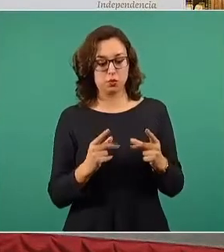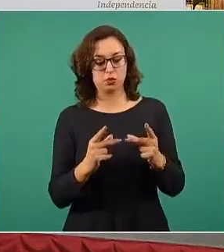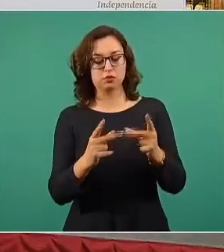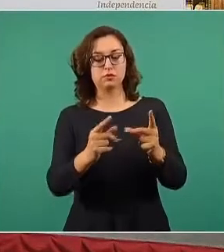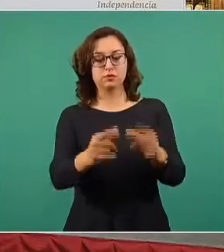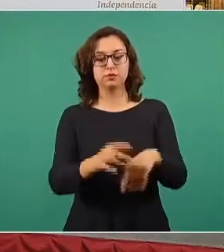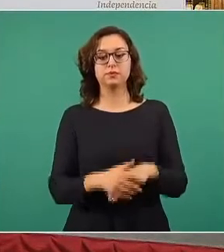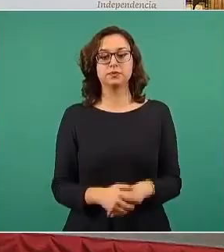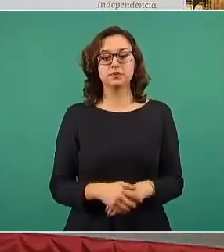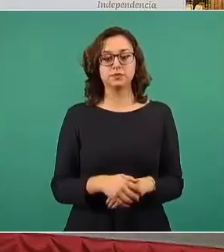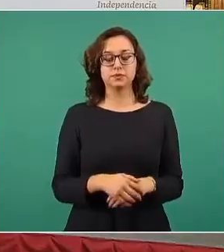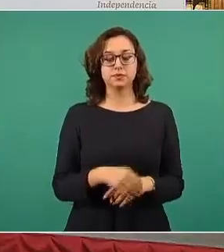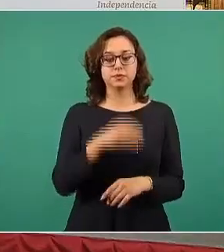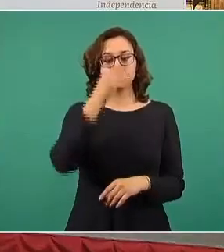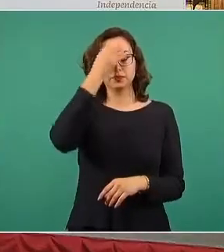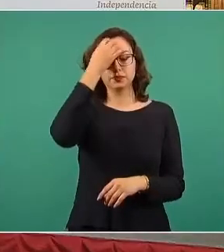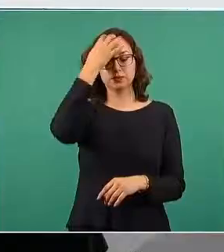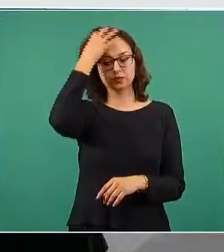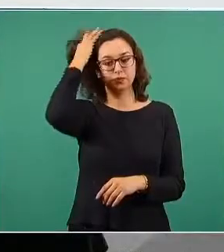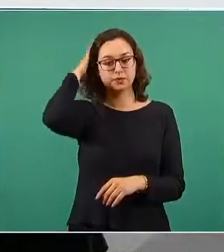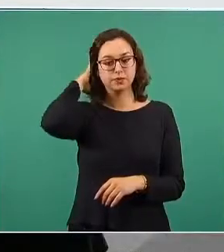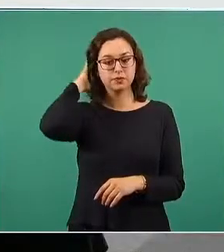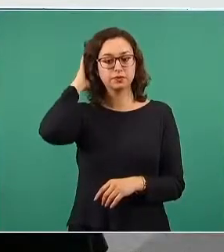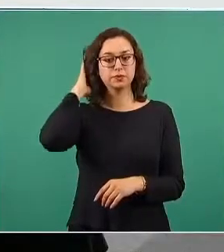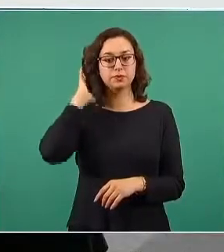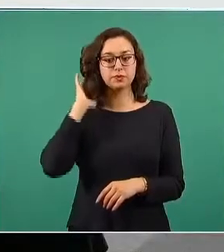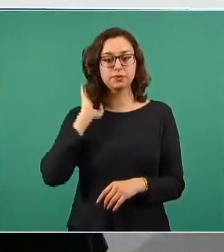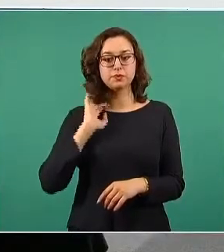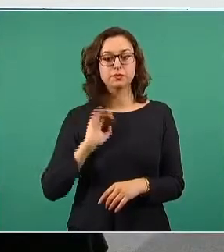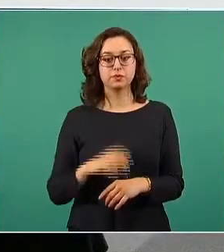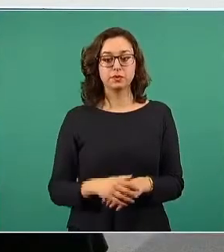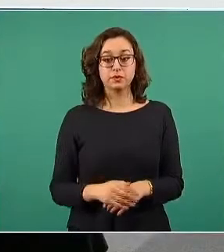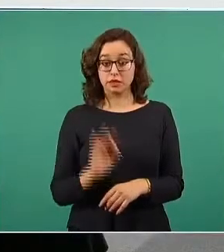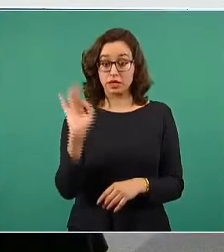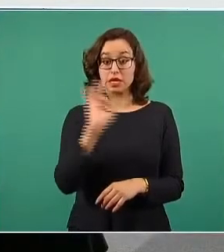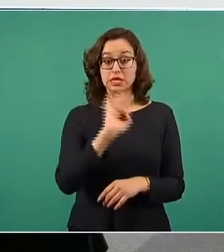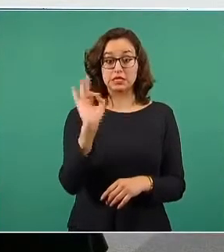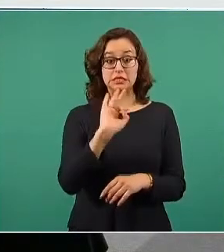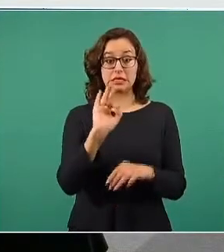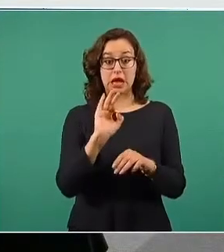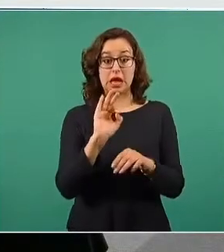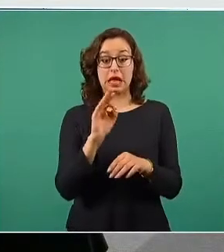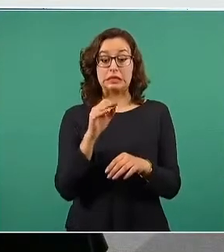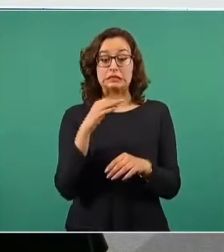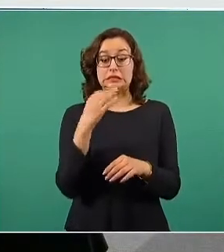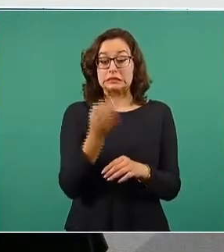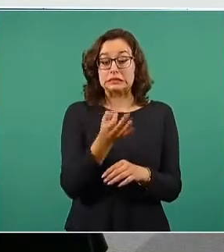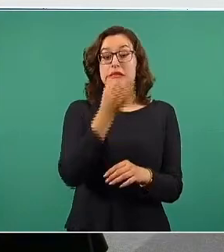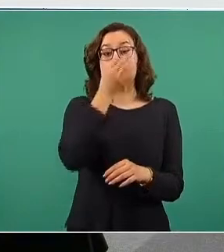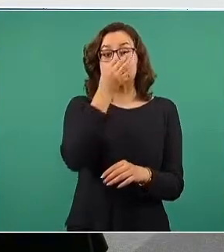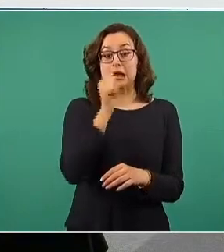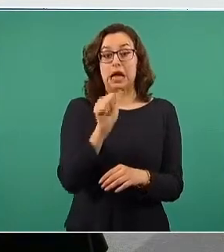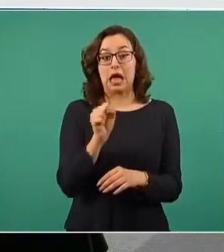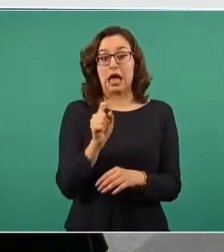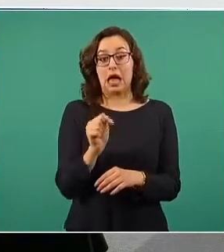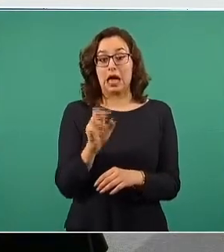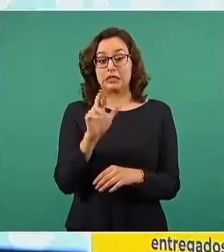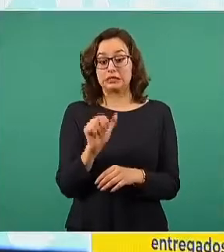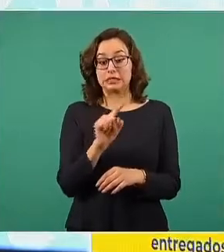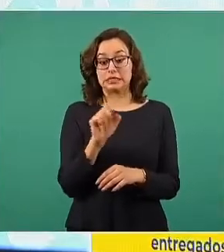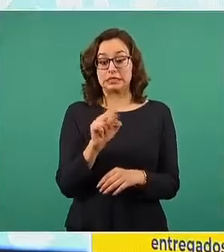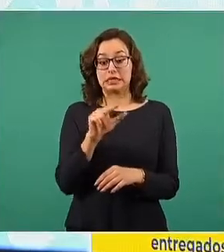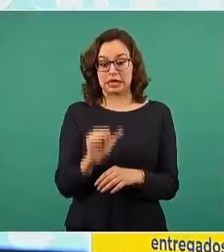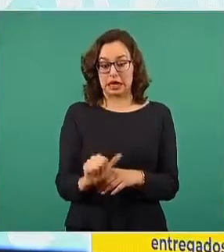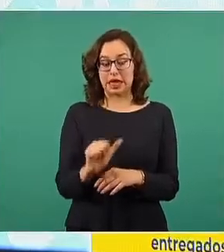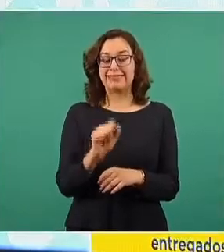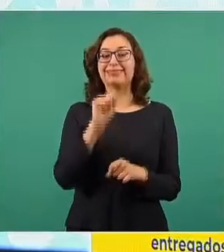esta semana. Es posible que tengamos liberación de vacunas Astra, pero todavía no lo anunciamos hasta que tengamos